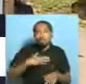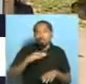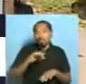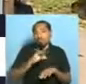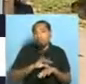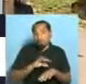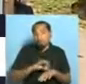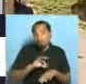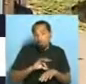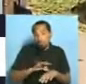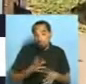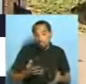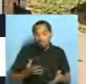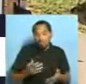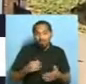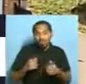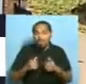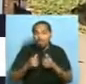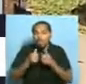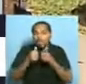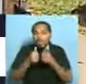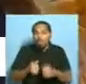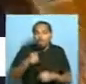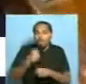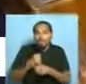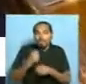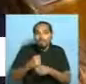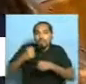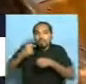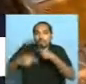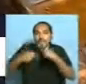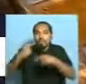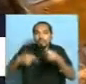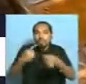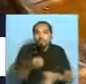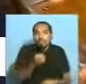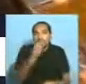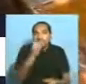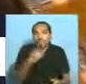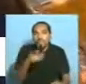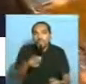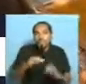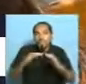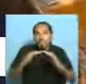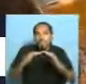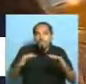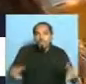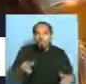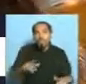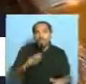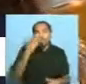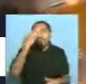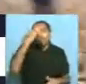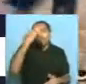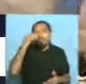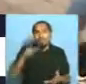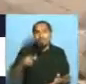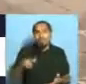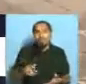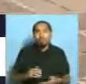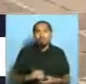hablando con ellos sobre distintas necesidades que hay, y entre ellos esta necesidad que hay de trabajar en una nueva ley